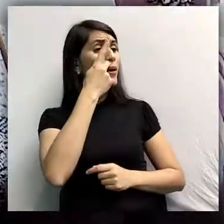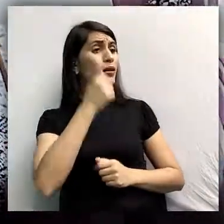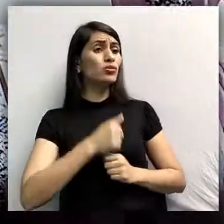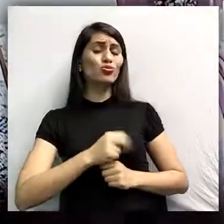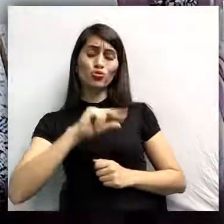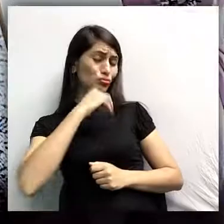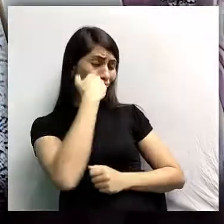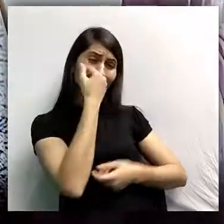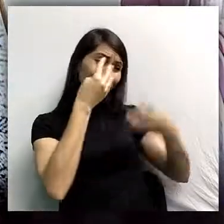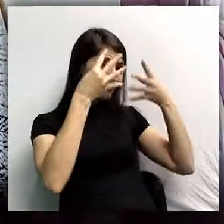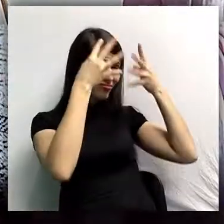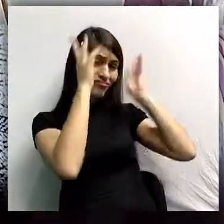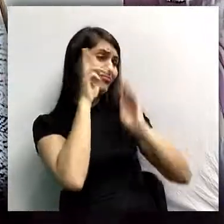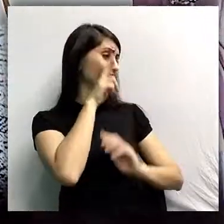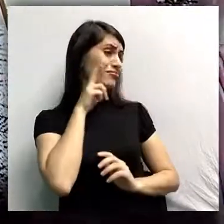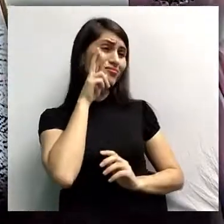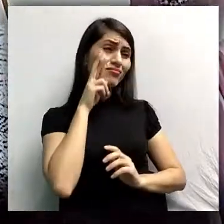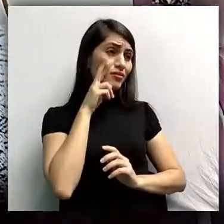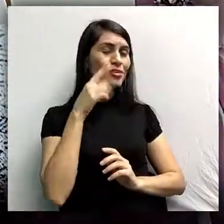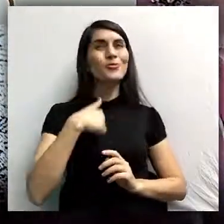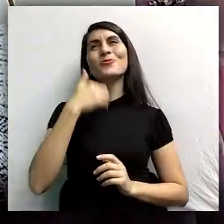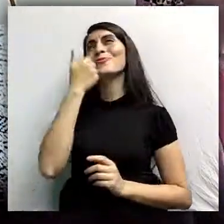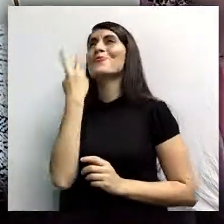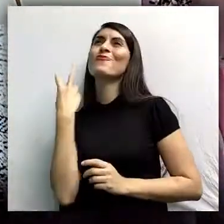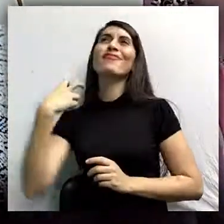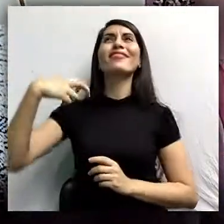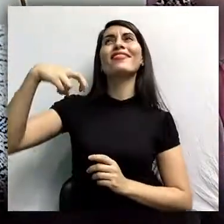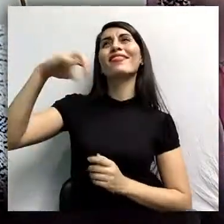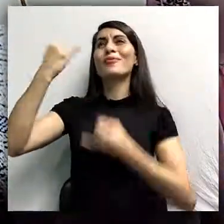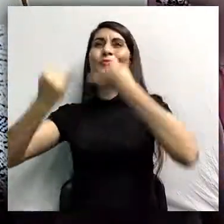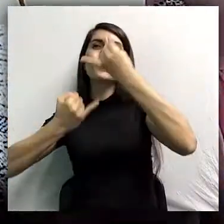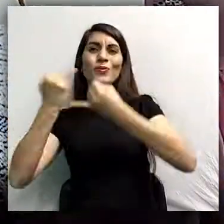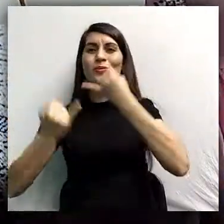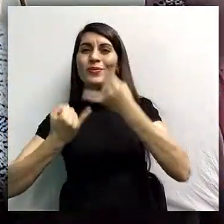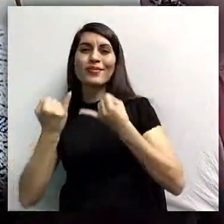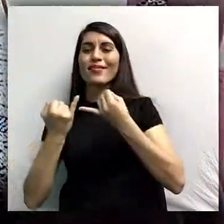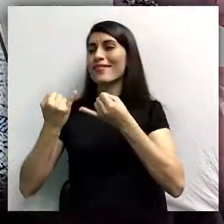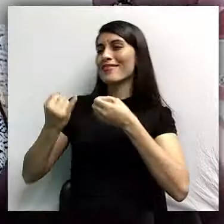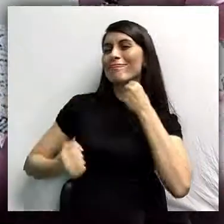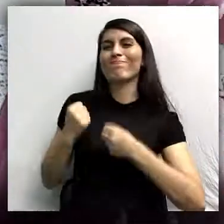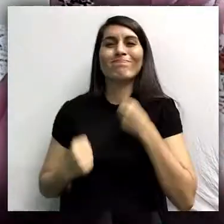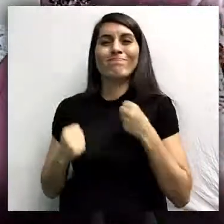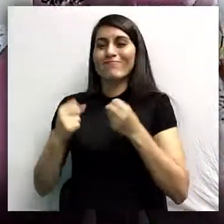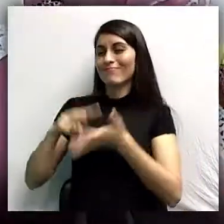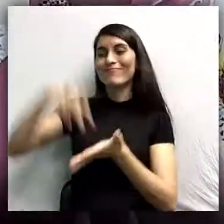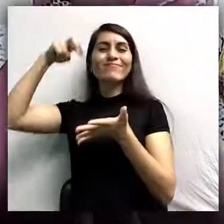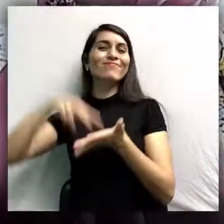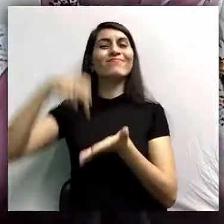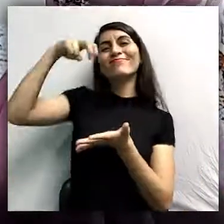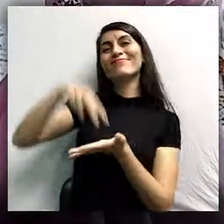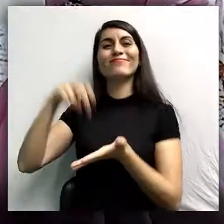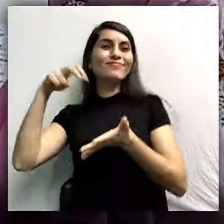Papá, yo no quiero ser una princesa rosa. Yo quiero viajar, jugar, correr